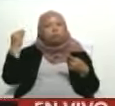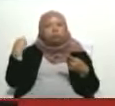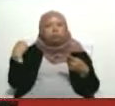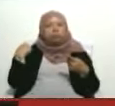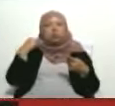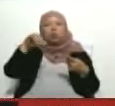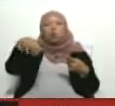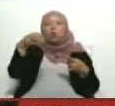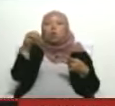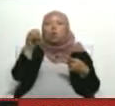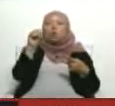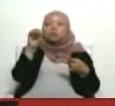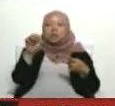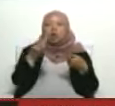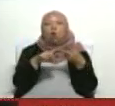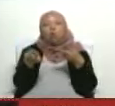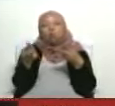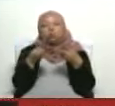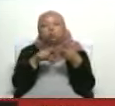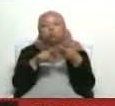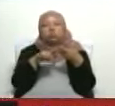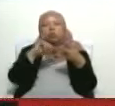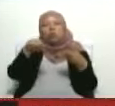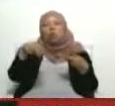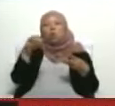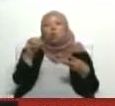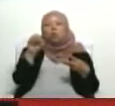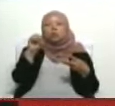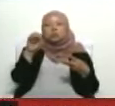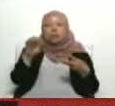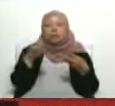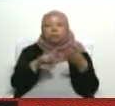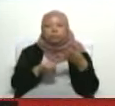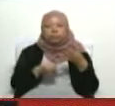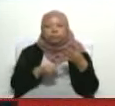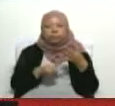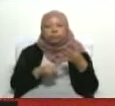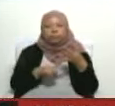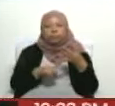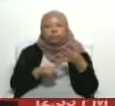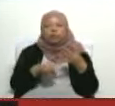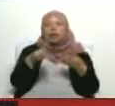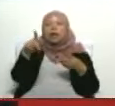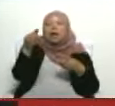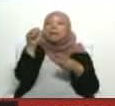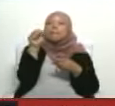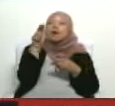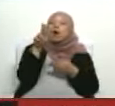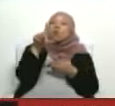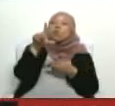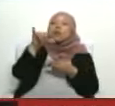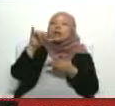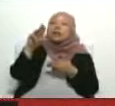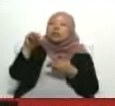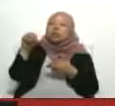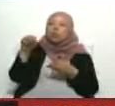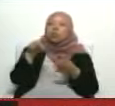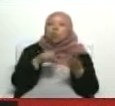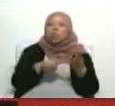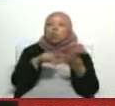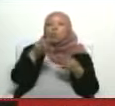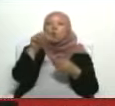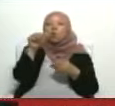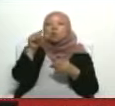José Daniel Mendoza, José Antonio Moreno, Audelino Bermúdez y Jonathan